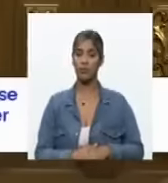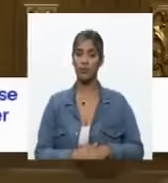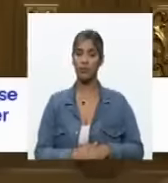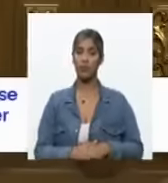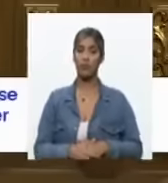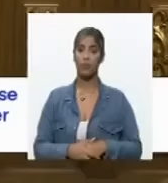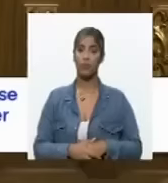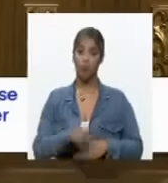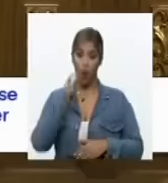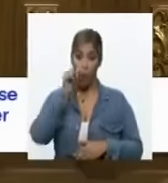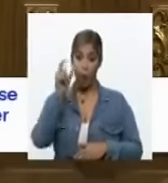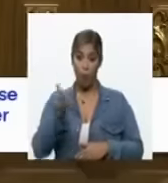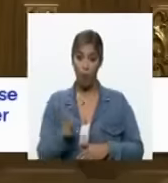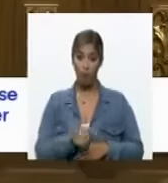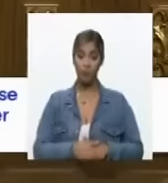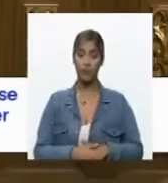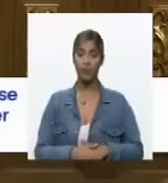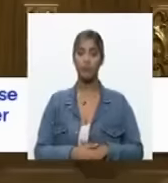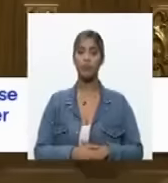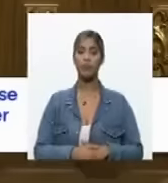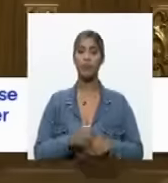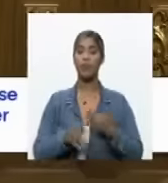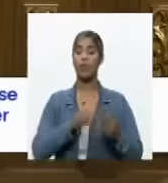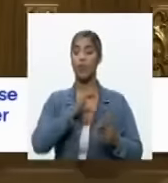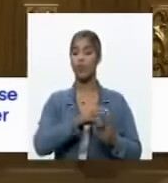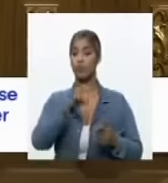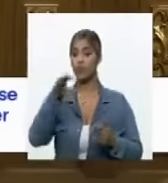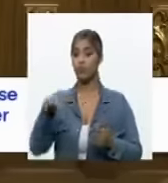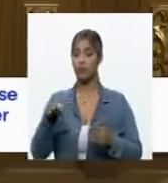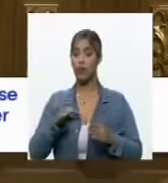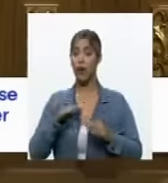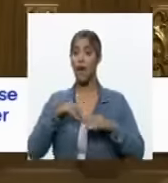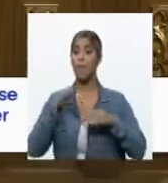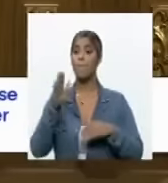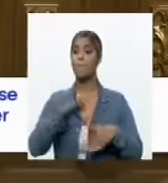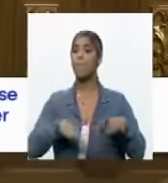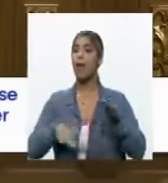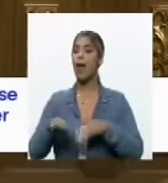Y Lovera fue llevado a las playas de Lechería,